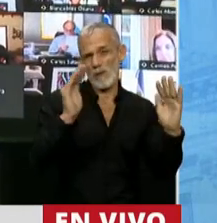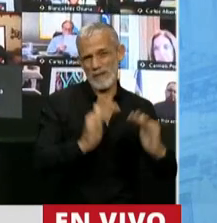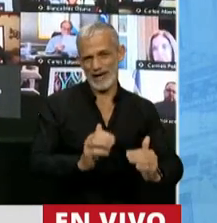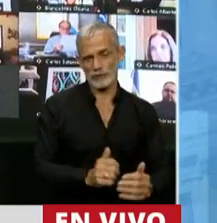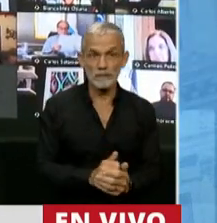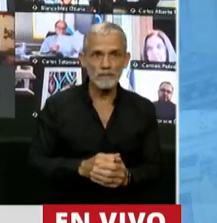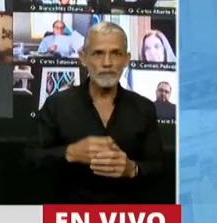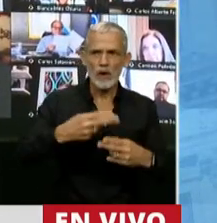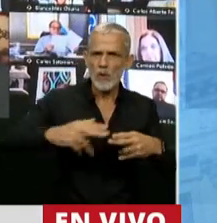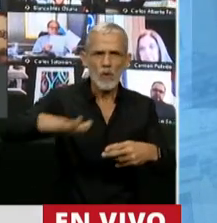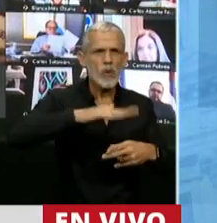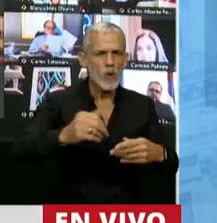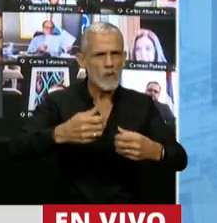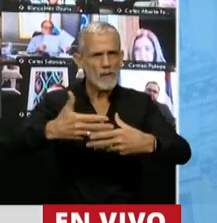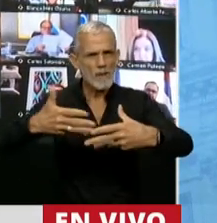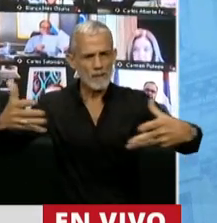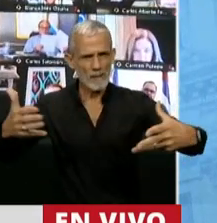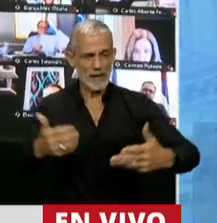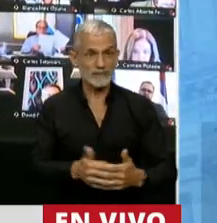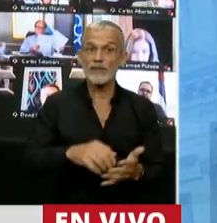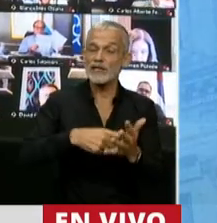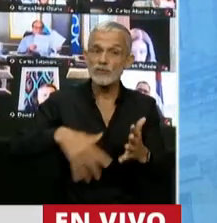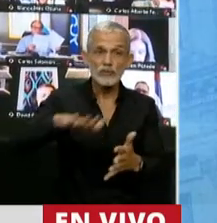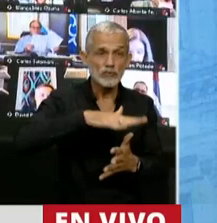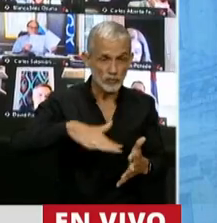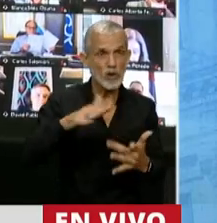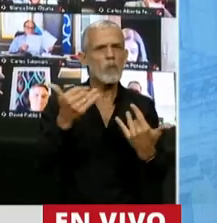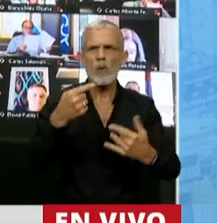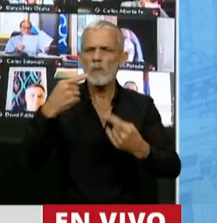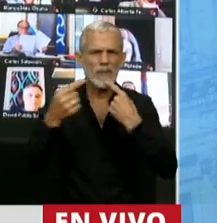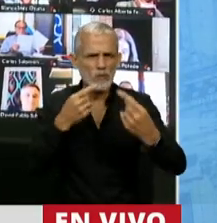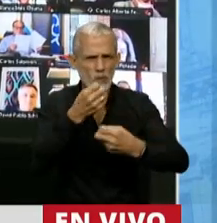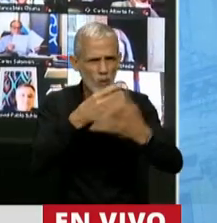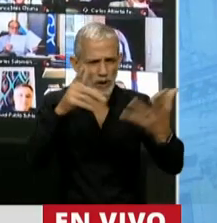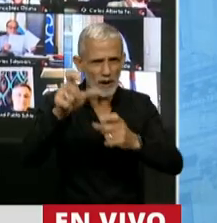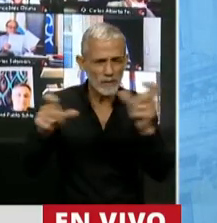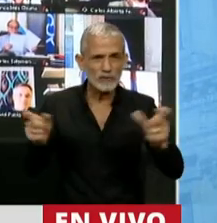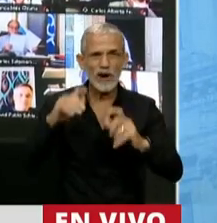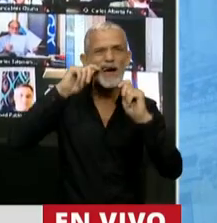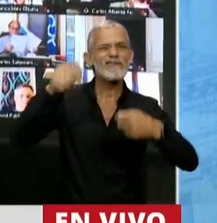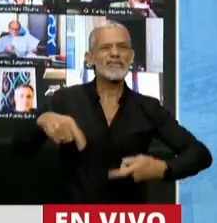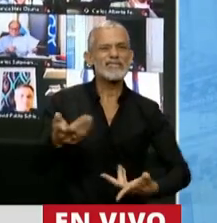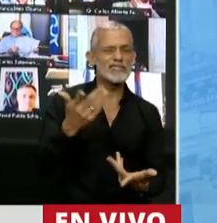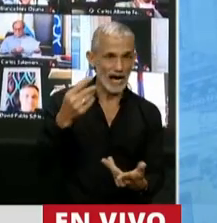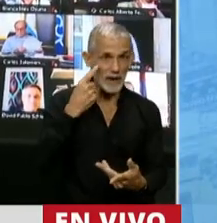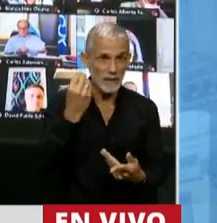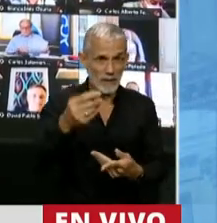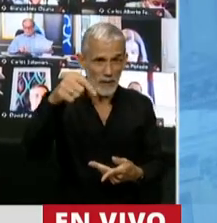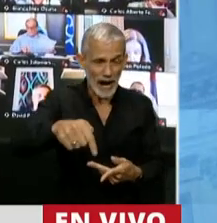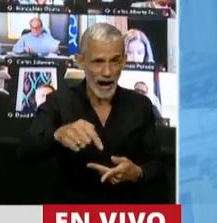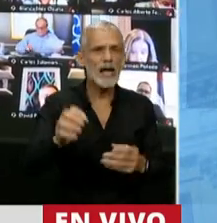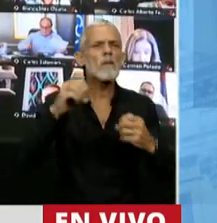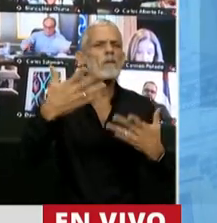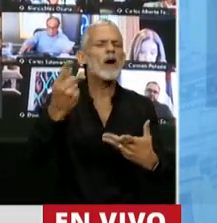los espacios públicos en la Ciudad de Buenos Aires. Una ciudad donde se le puede preguntar a quienes vienen a visitar y quienes habitan si es mejor